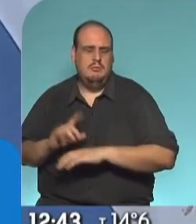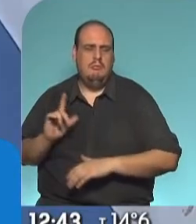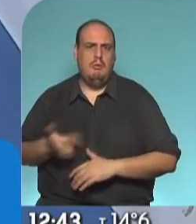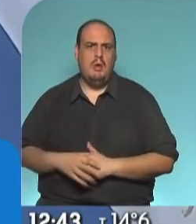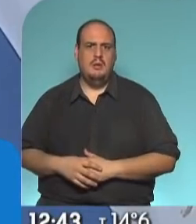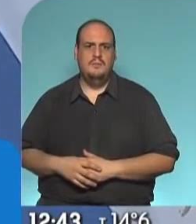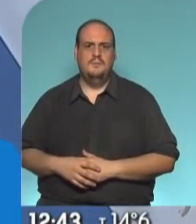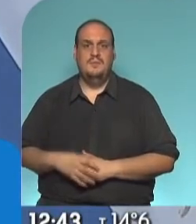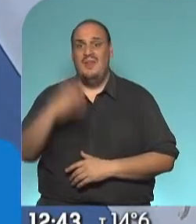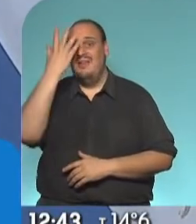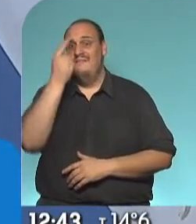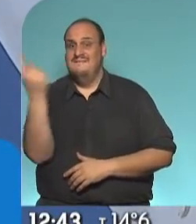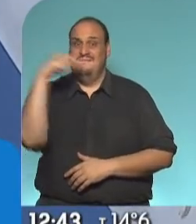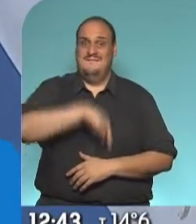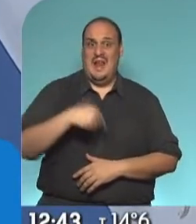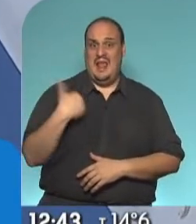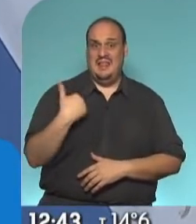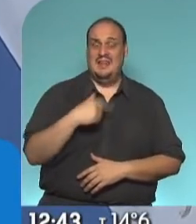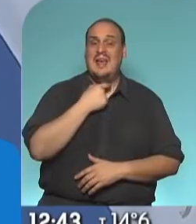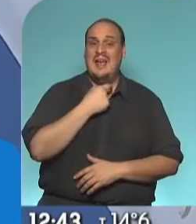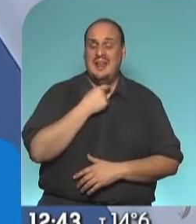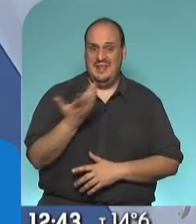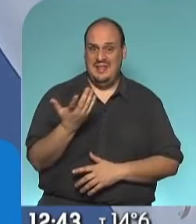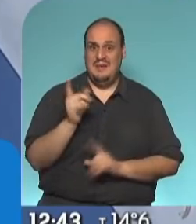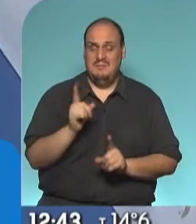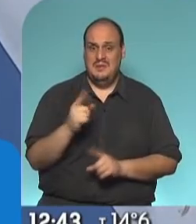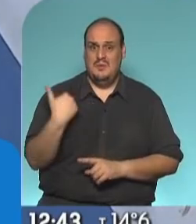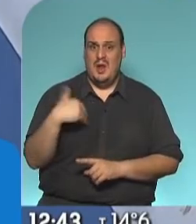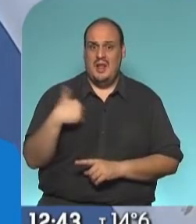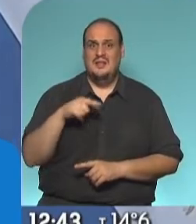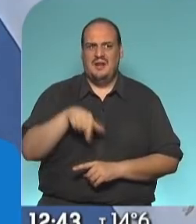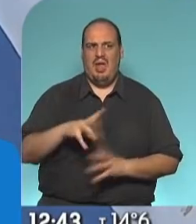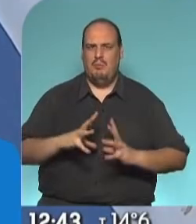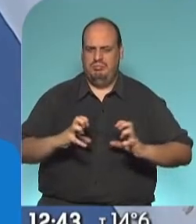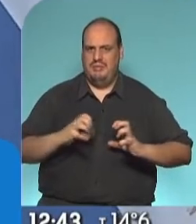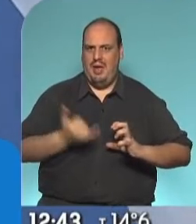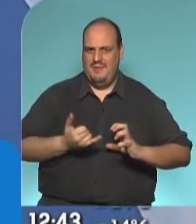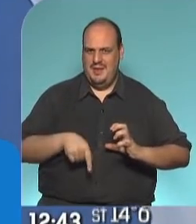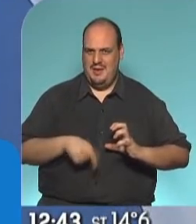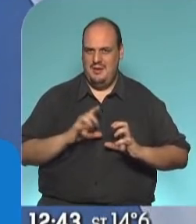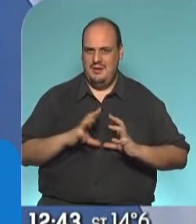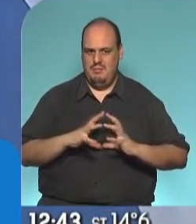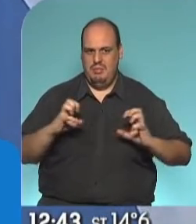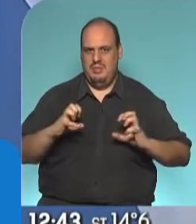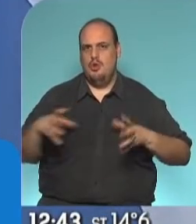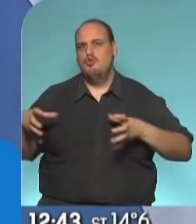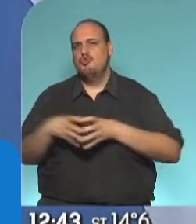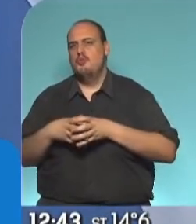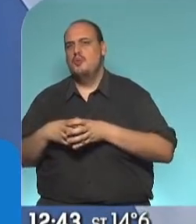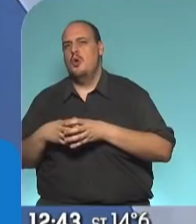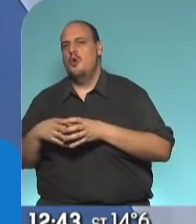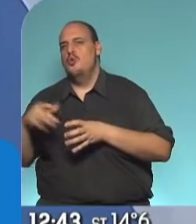Quiso volver alguna vez a la Argentina cuando la Argentina tenía sus propias grietas de entonces, cuando unitorios